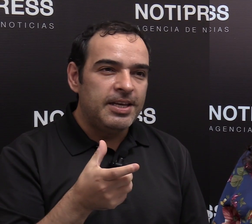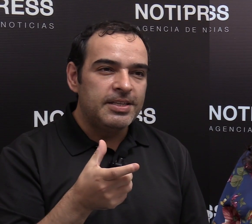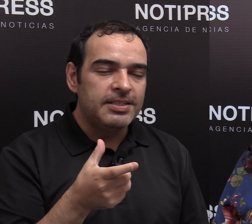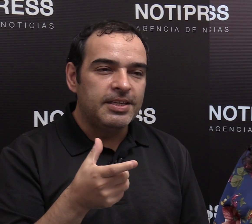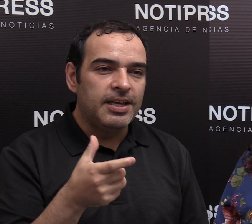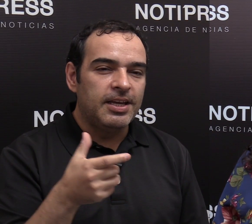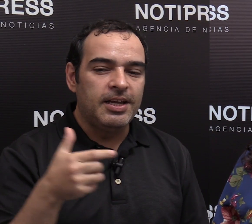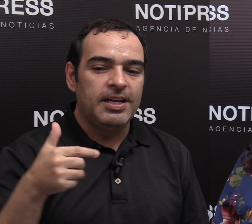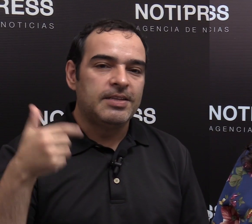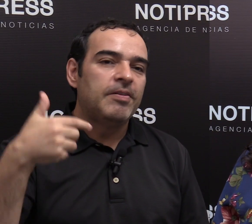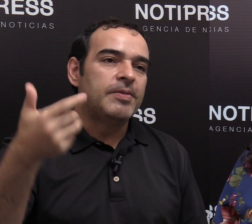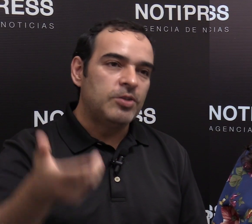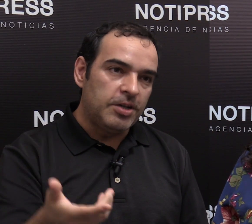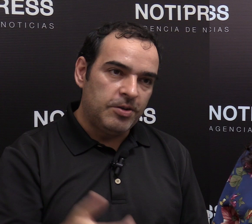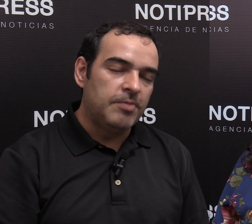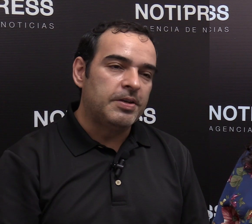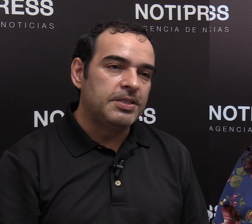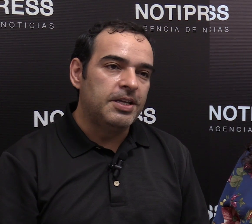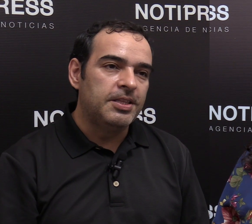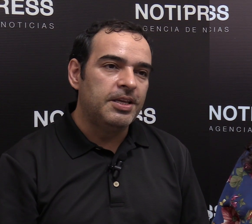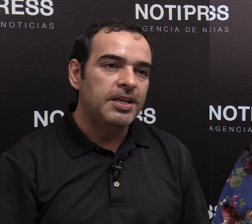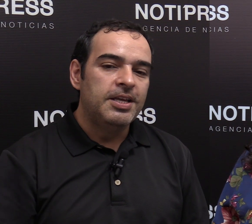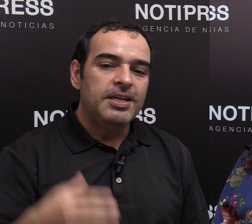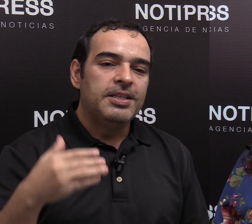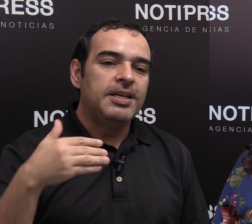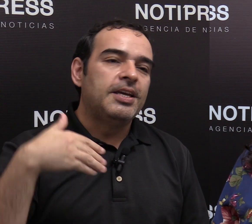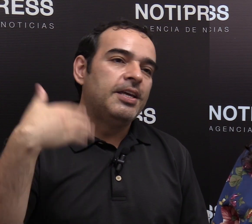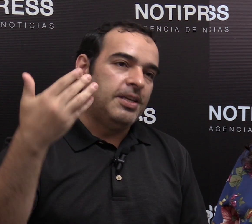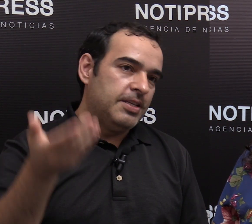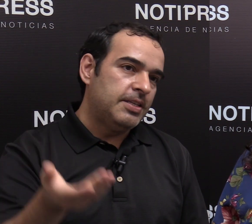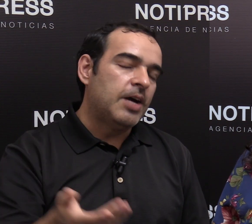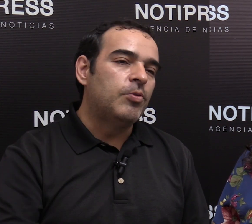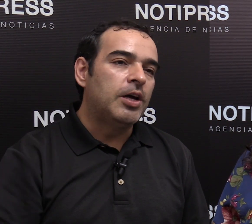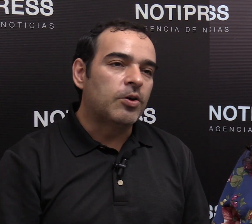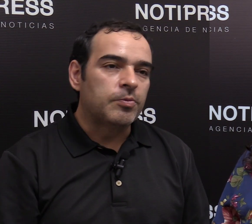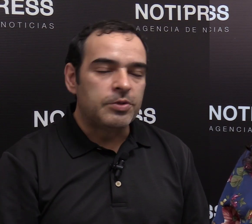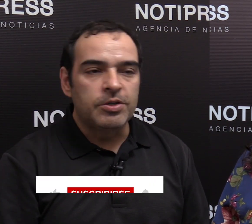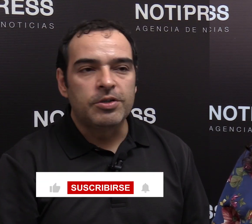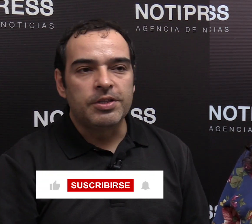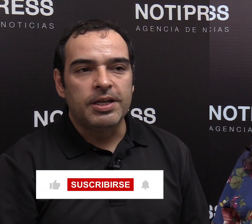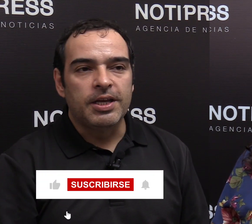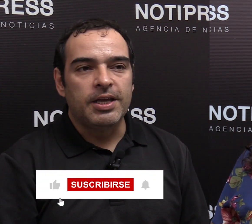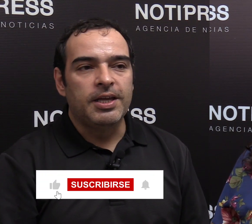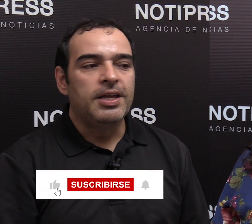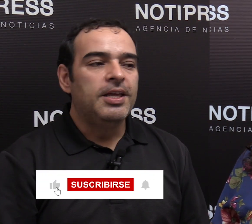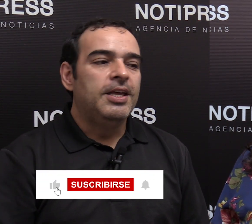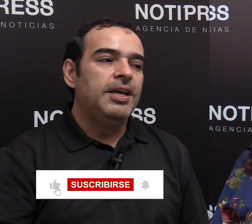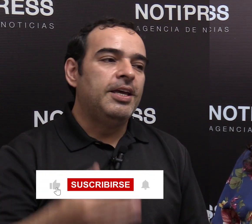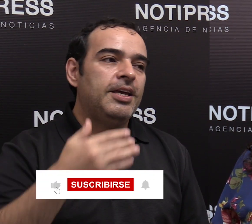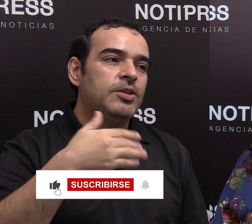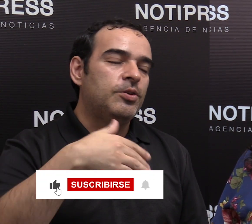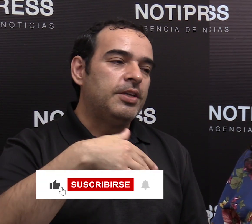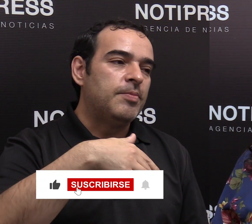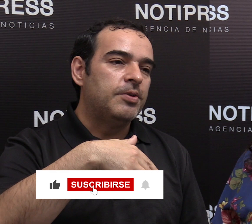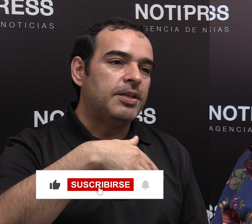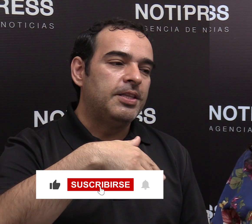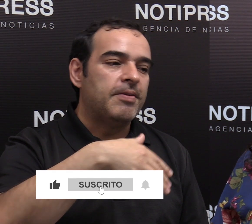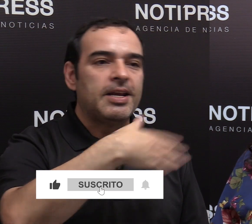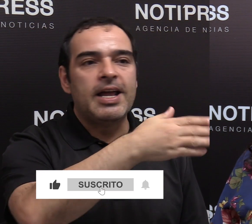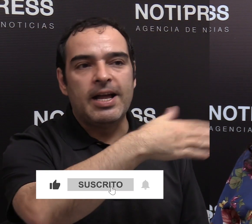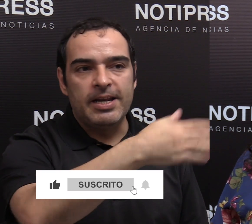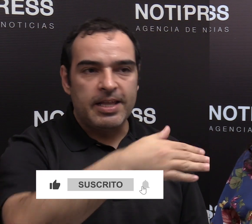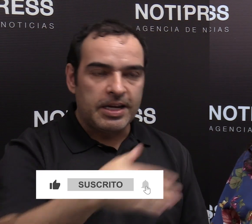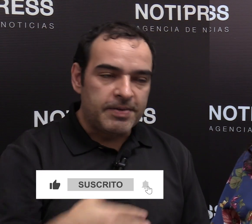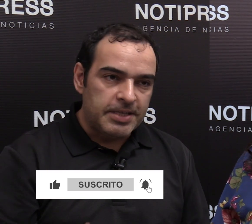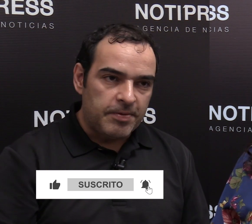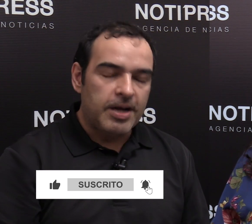entre líneas que las afirmaciones, ¿no?, del presidente de que ya se acabó la corrupción, de que esto, digamos, de